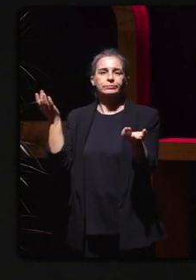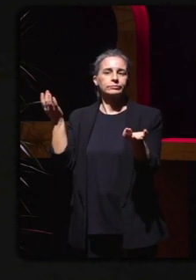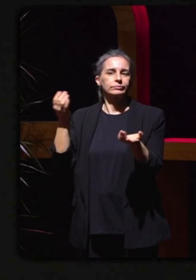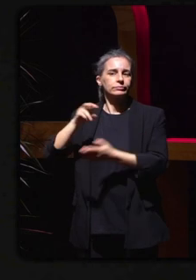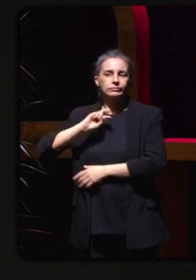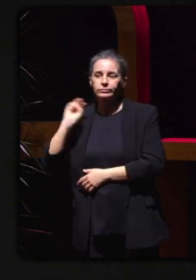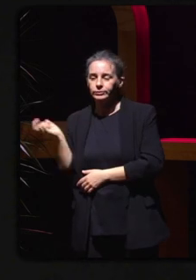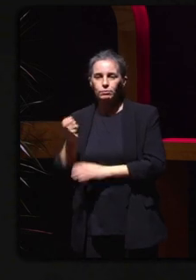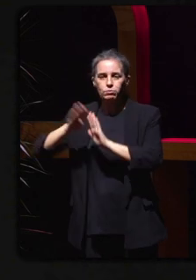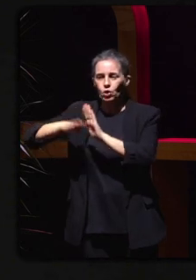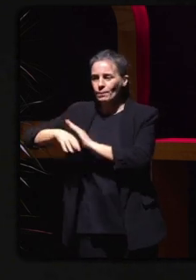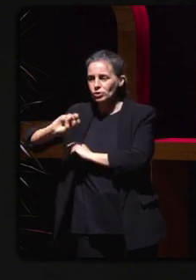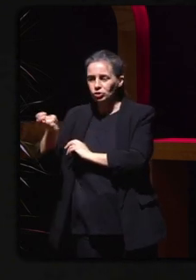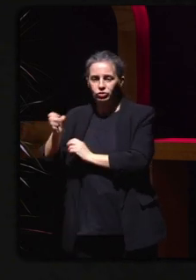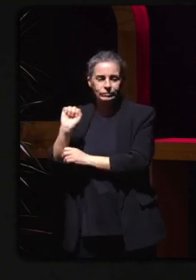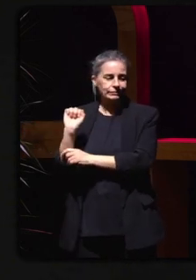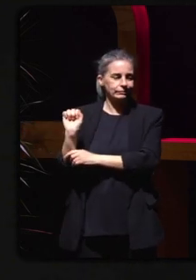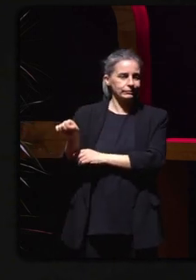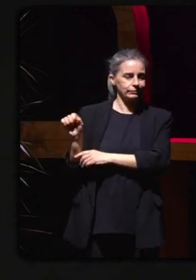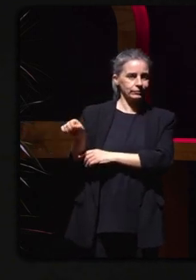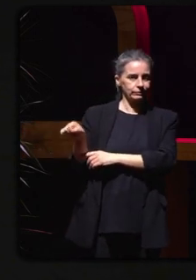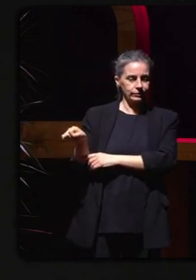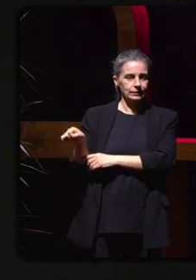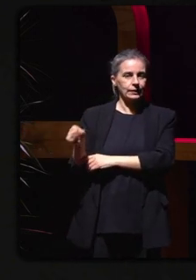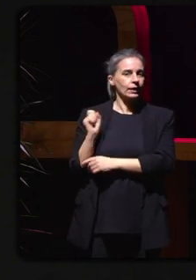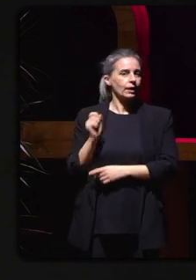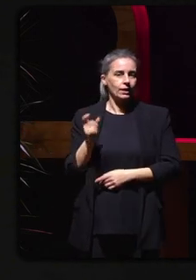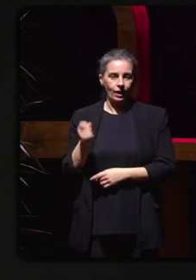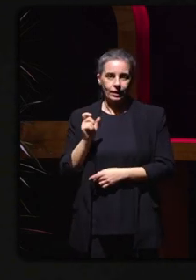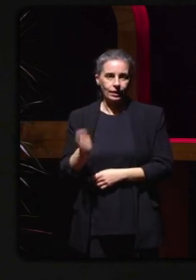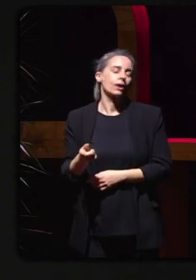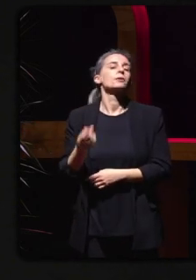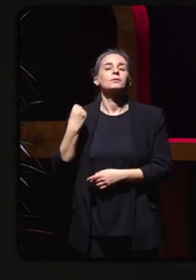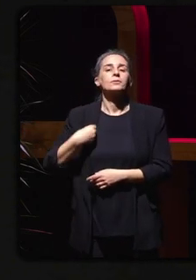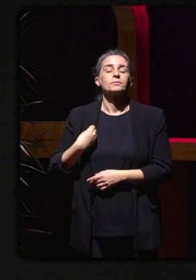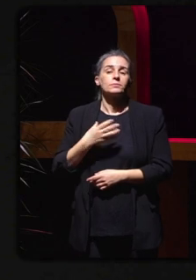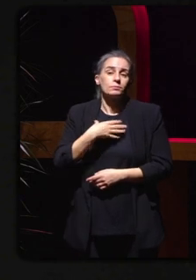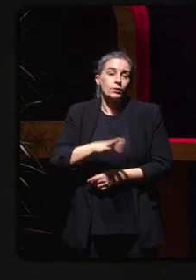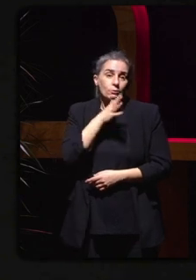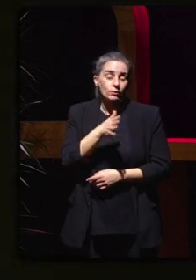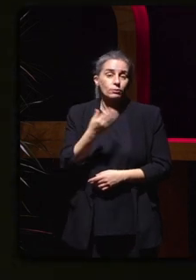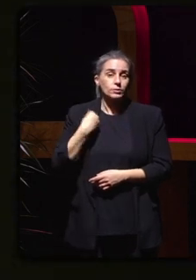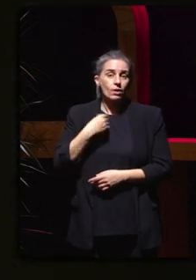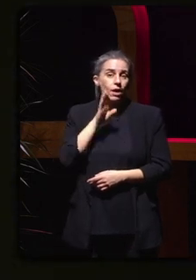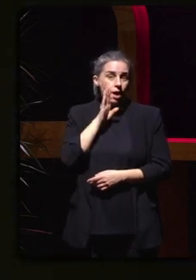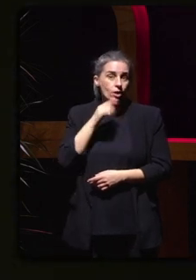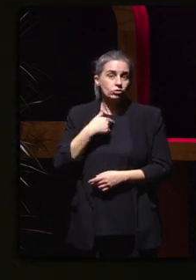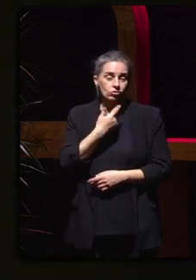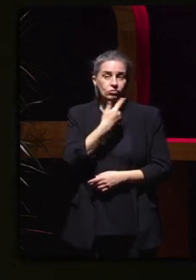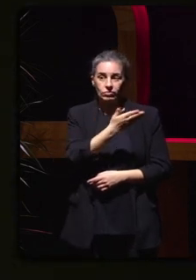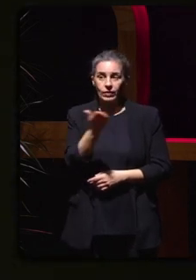y creo que hoy día es muy habitual Tal vez un poco por lo que decía antes de